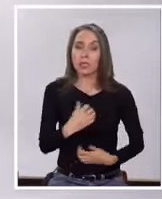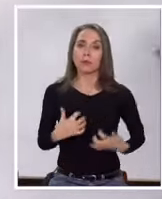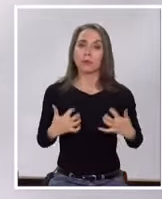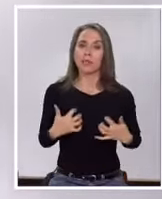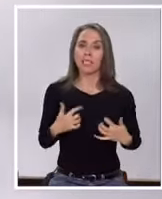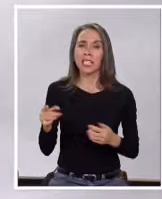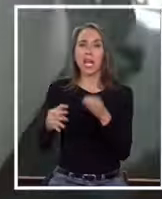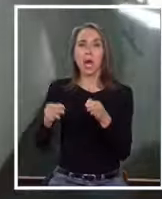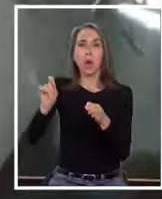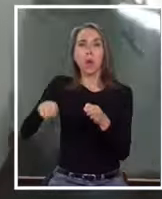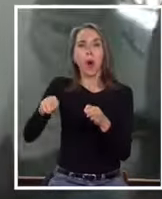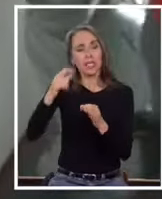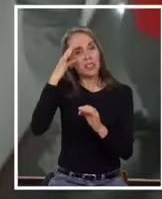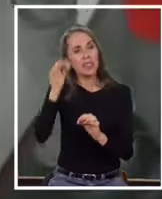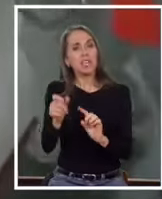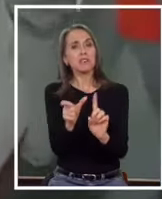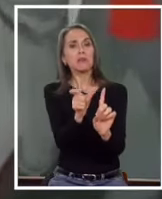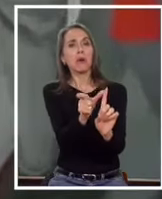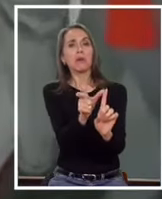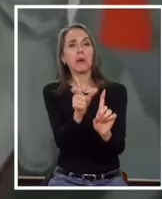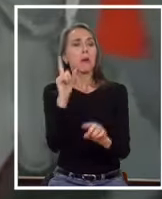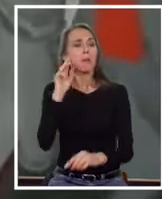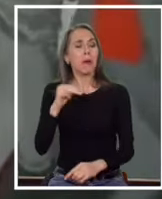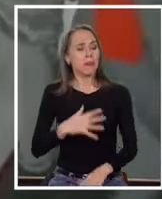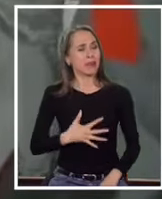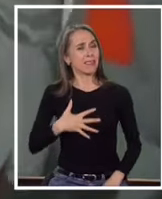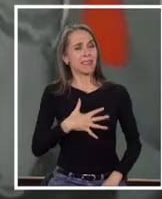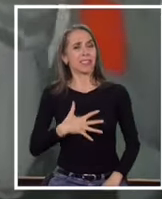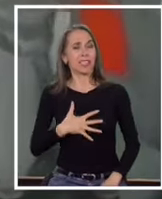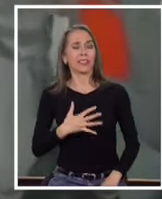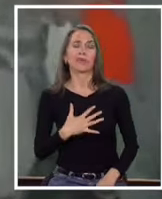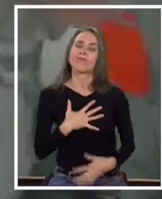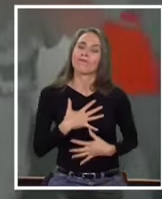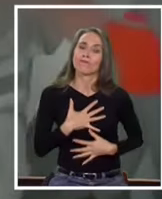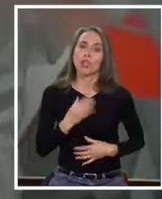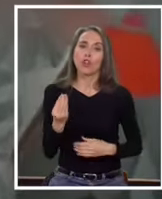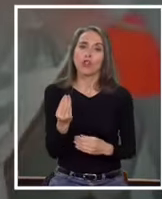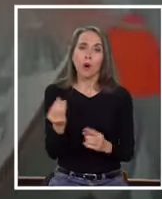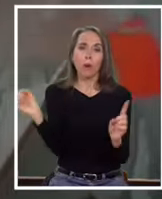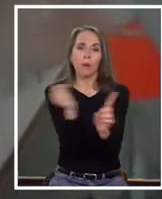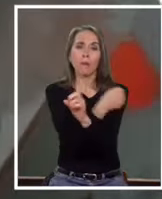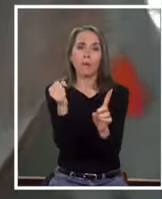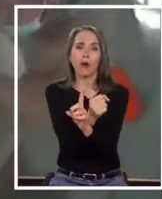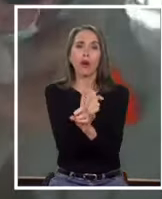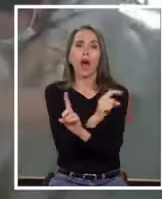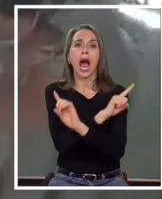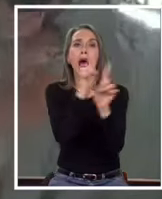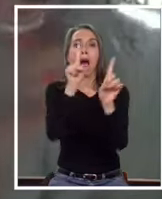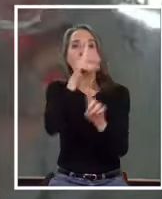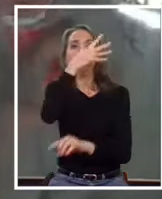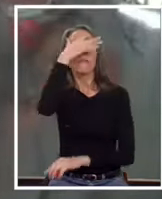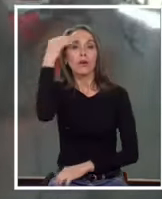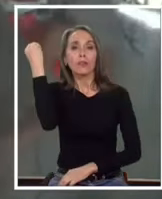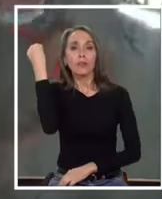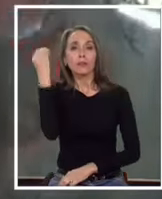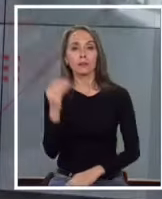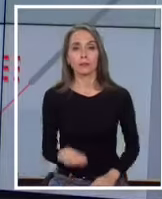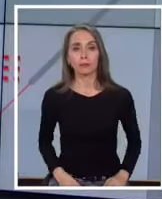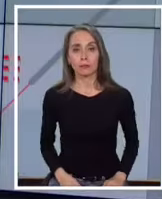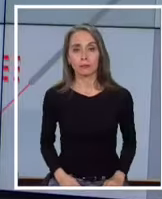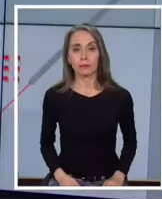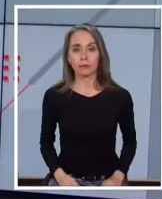disconformidad con la resolución del caso, es con lo que se queda esta madre. Un gusto amargo de una situación que jamás podrá olvidar.